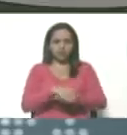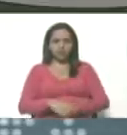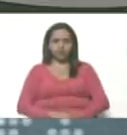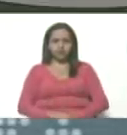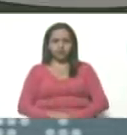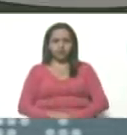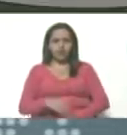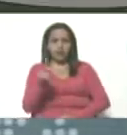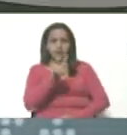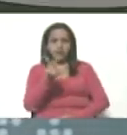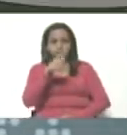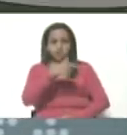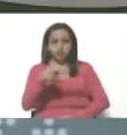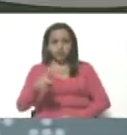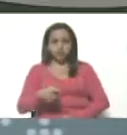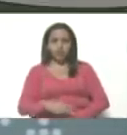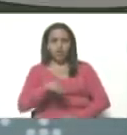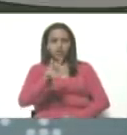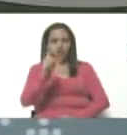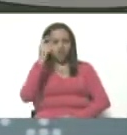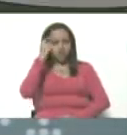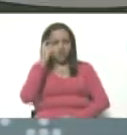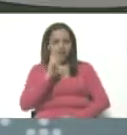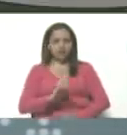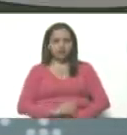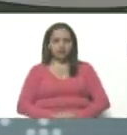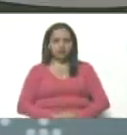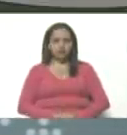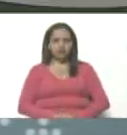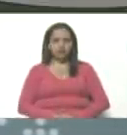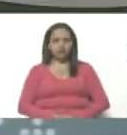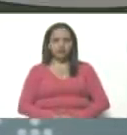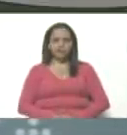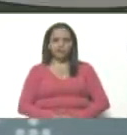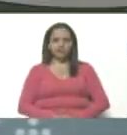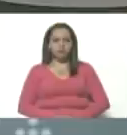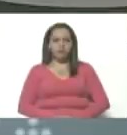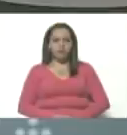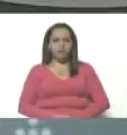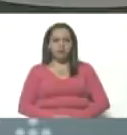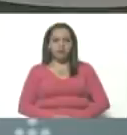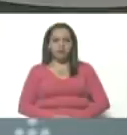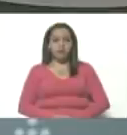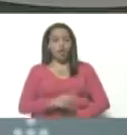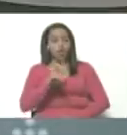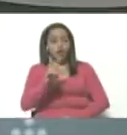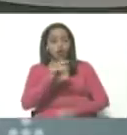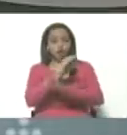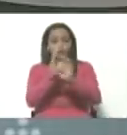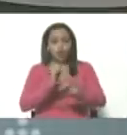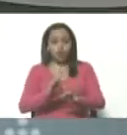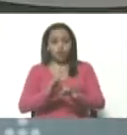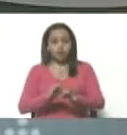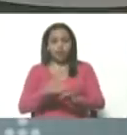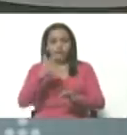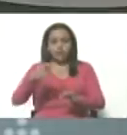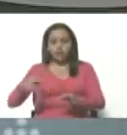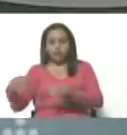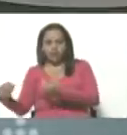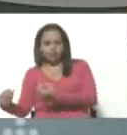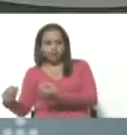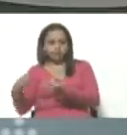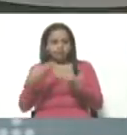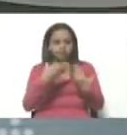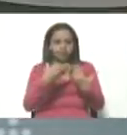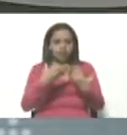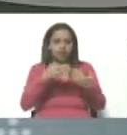los venezolanos y venezolanas? Dos vías principales. Los trocheros, que llegan al hogar y contaminan a su familia y